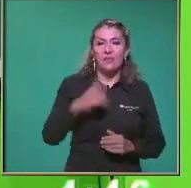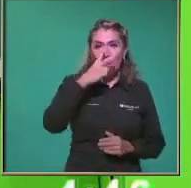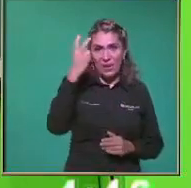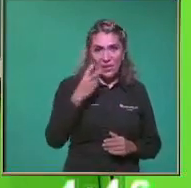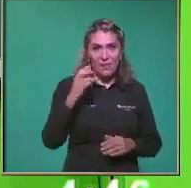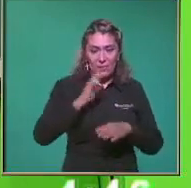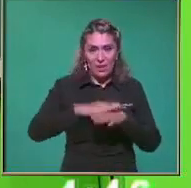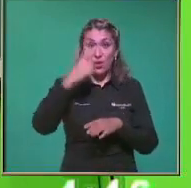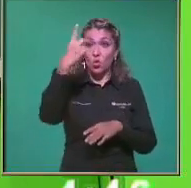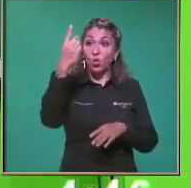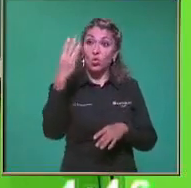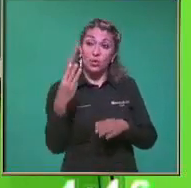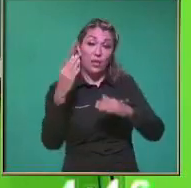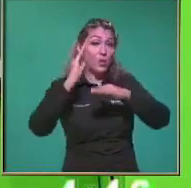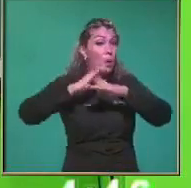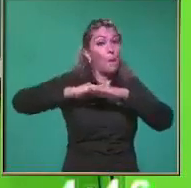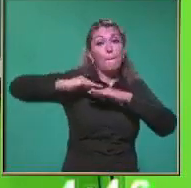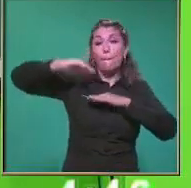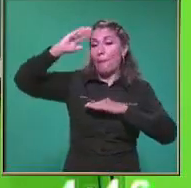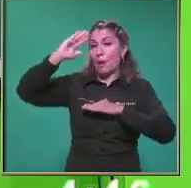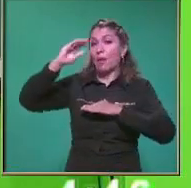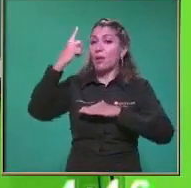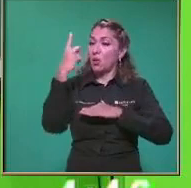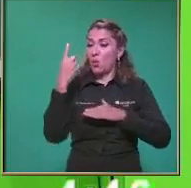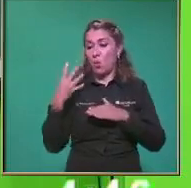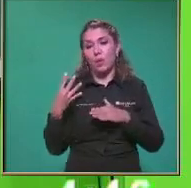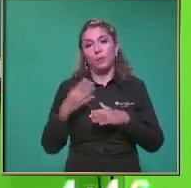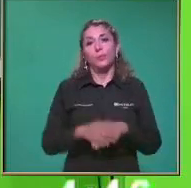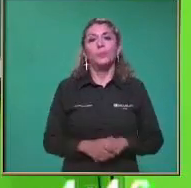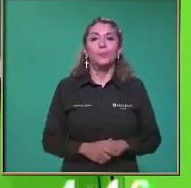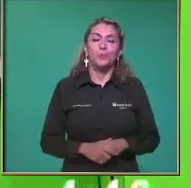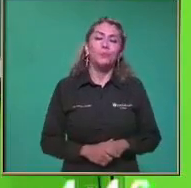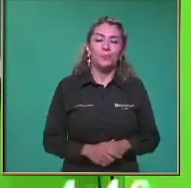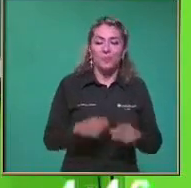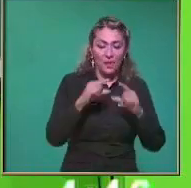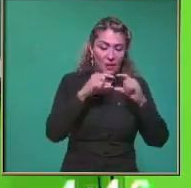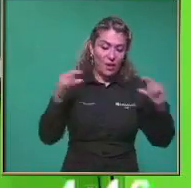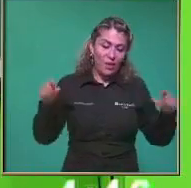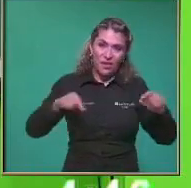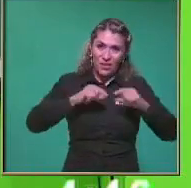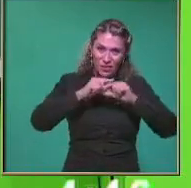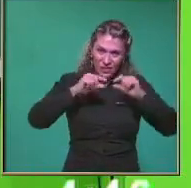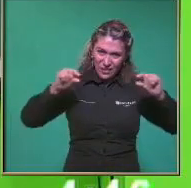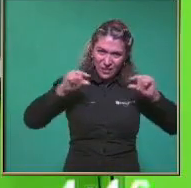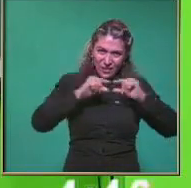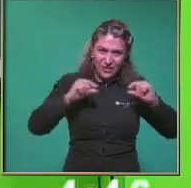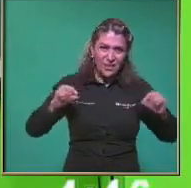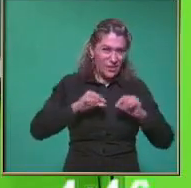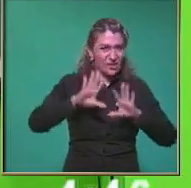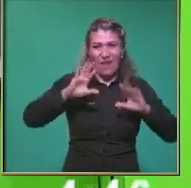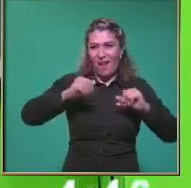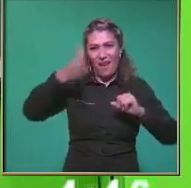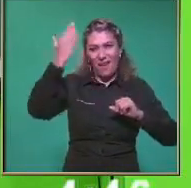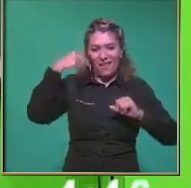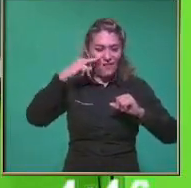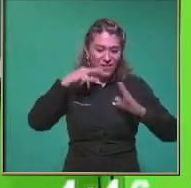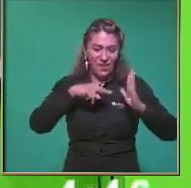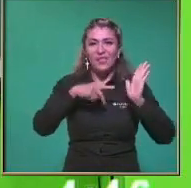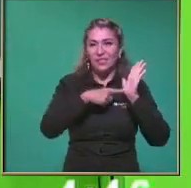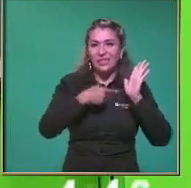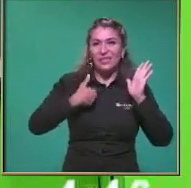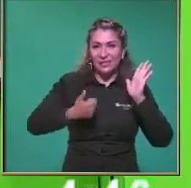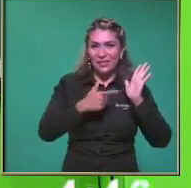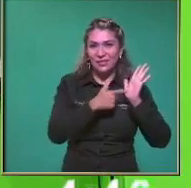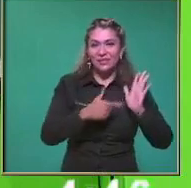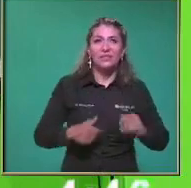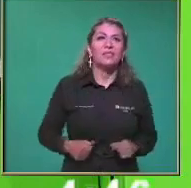tercio. Un tercio es mayor que un cuarto, que nosotros ya lo habíamos visto con los listones. ¿De acuerdo? Bueno, yo aquí lo